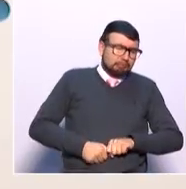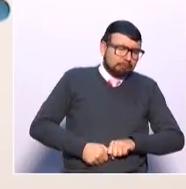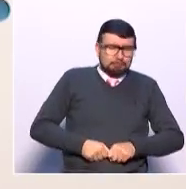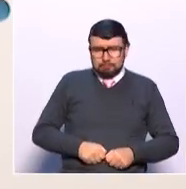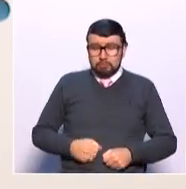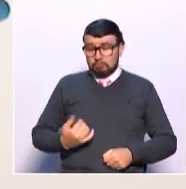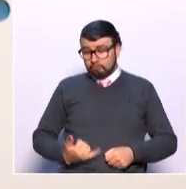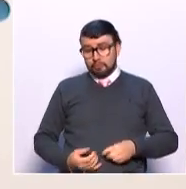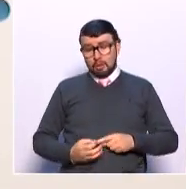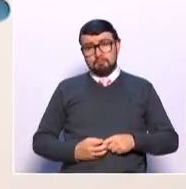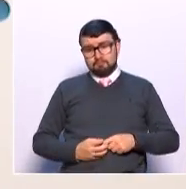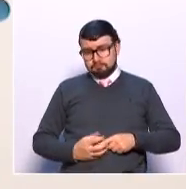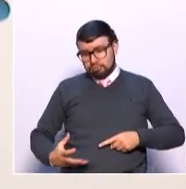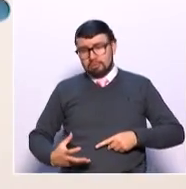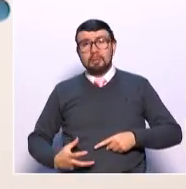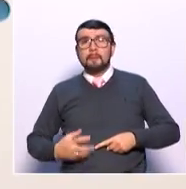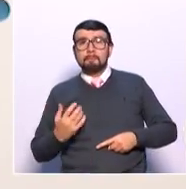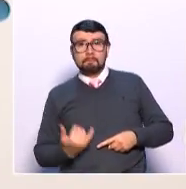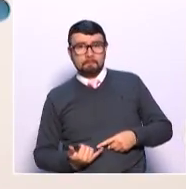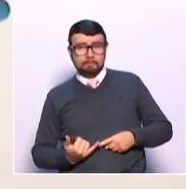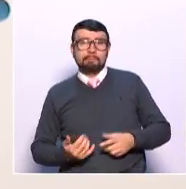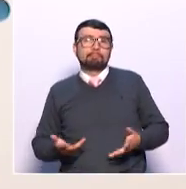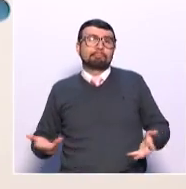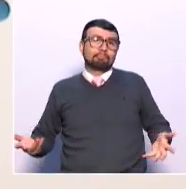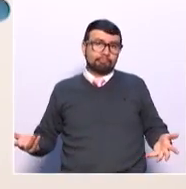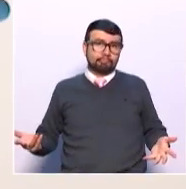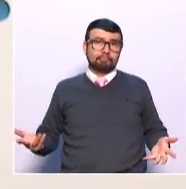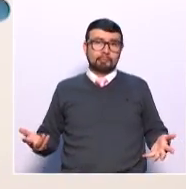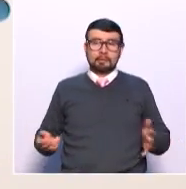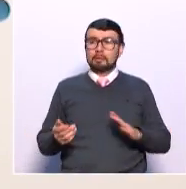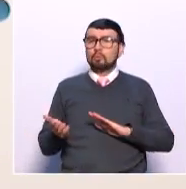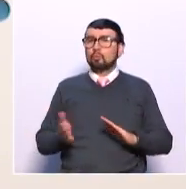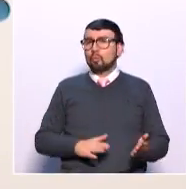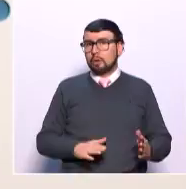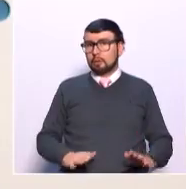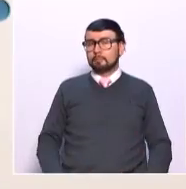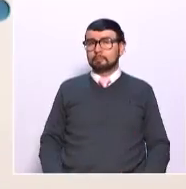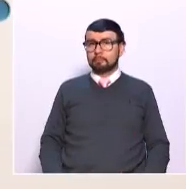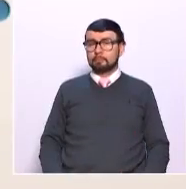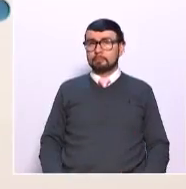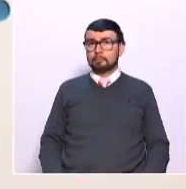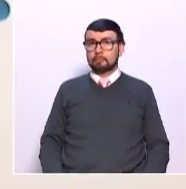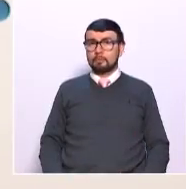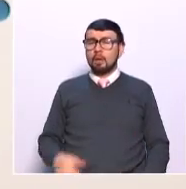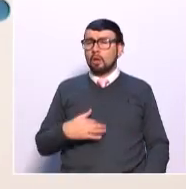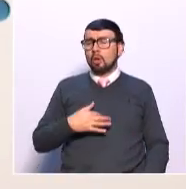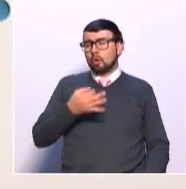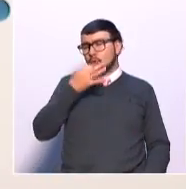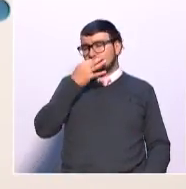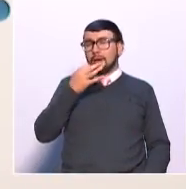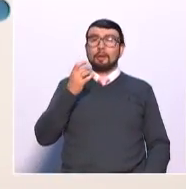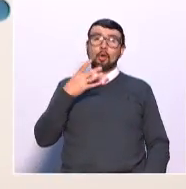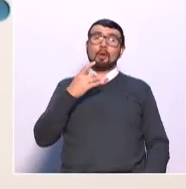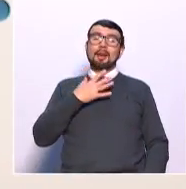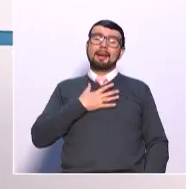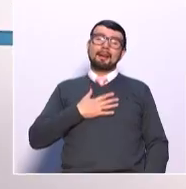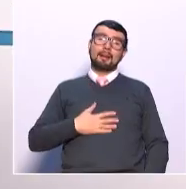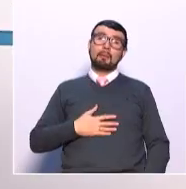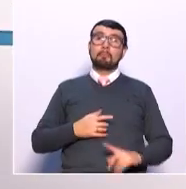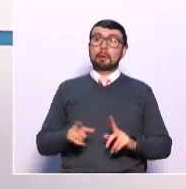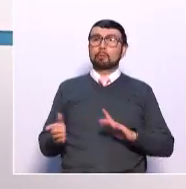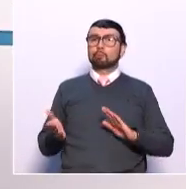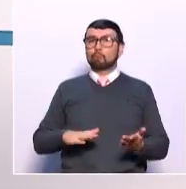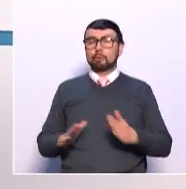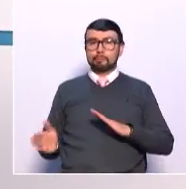y era una peritonitis porque se le había roto el apéndice se murió porque me tomé una pastilla para el dolor luz